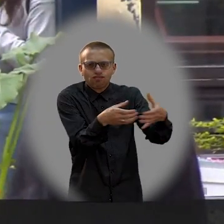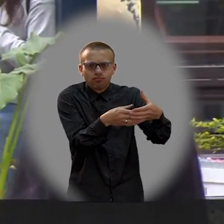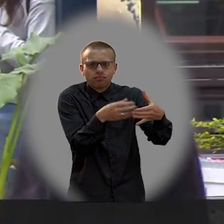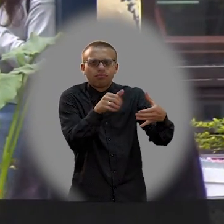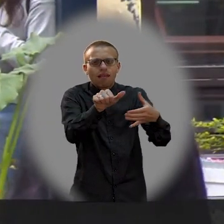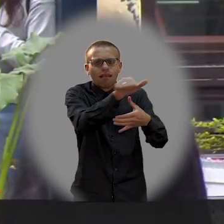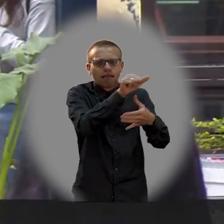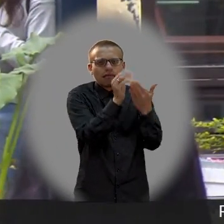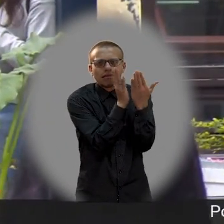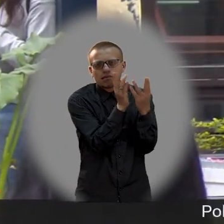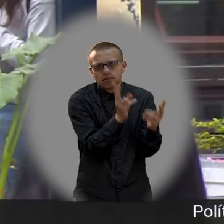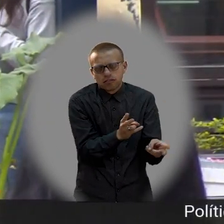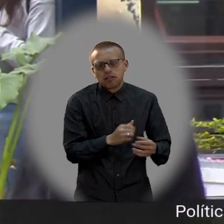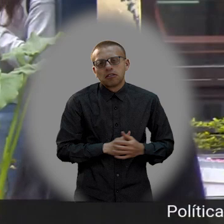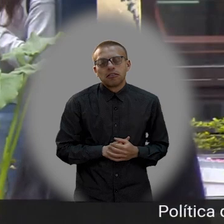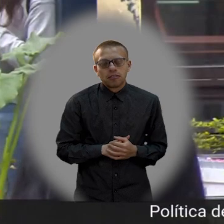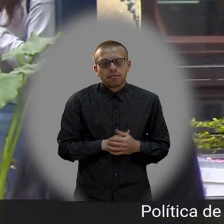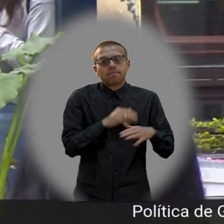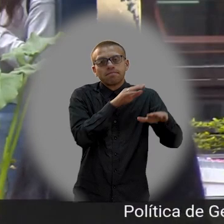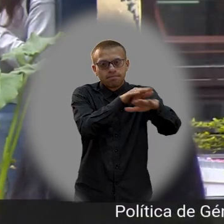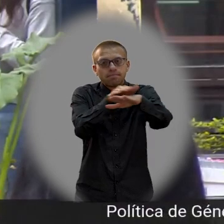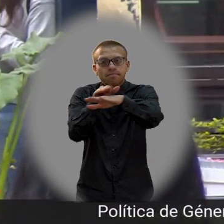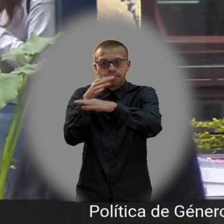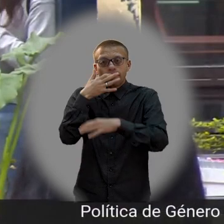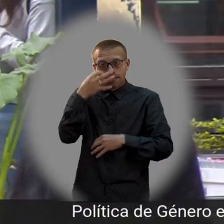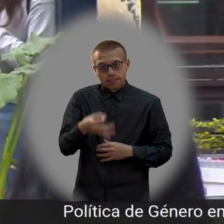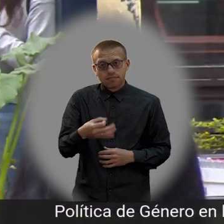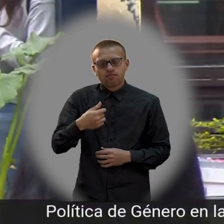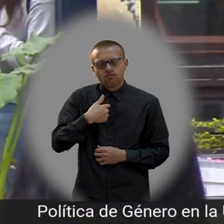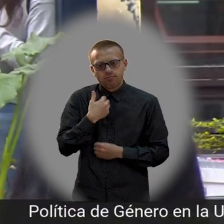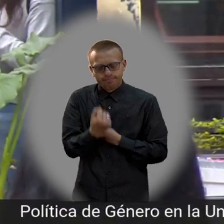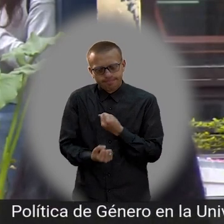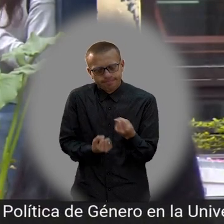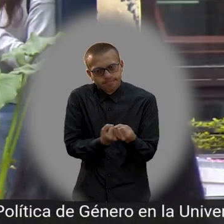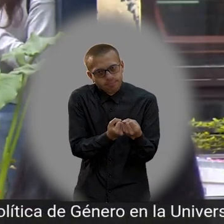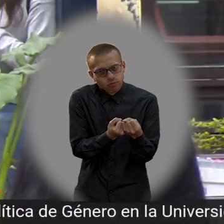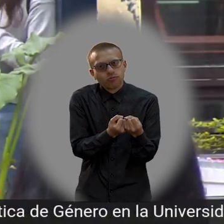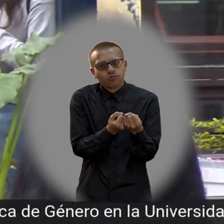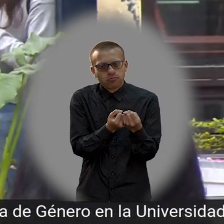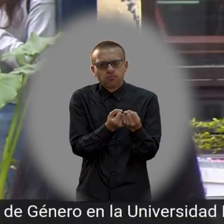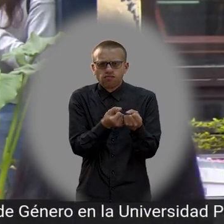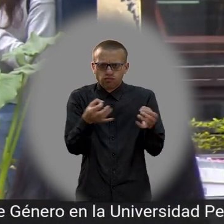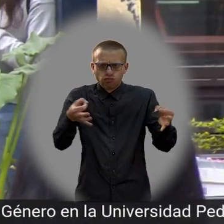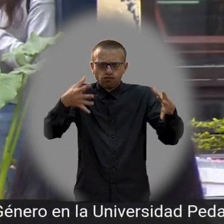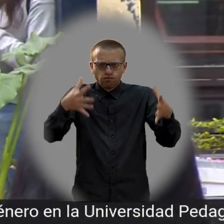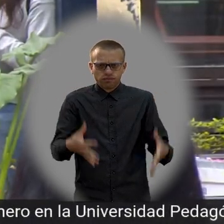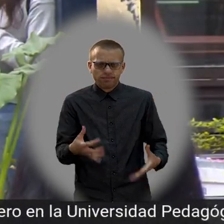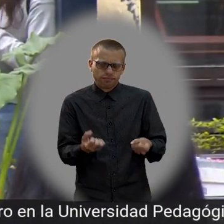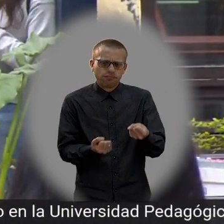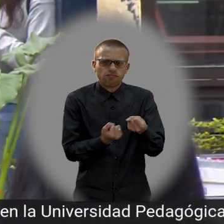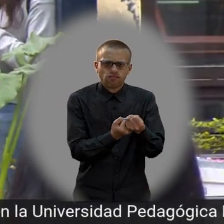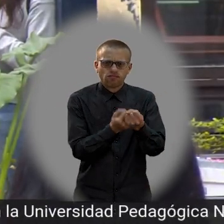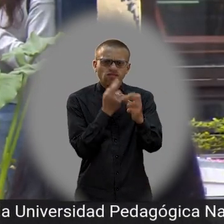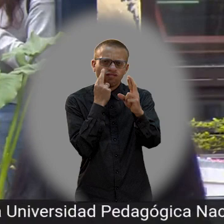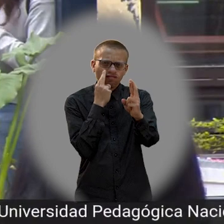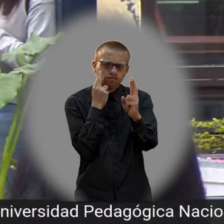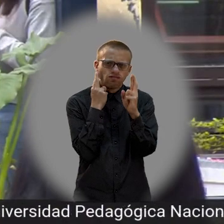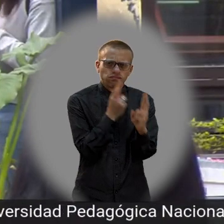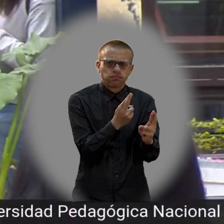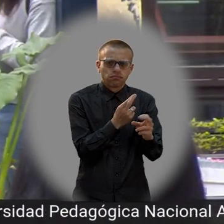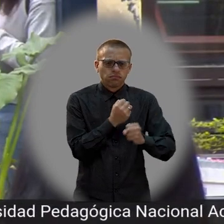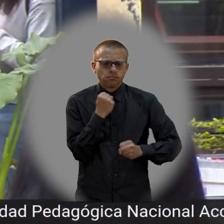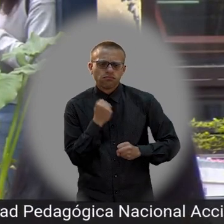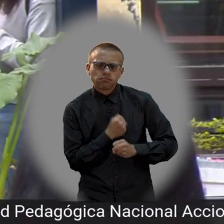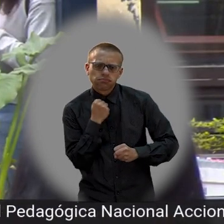estamos jugados para darles el apoyo, las garantías, el reconocimiento a ese